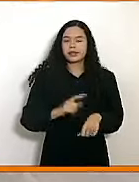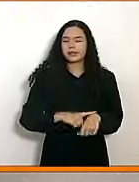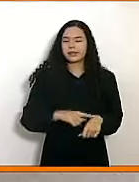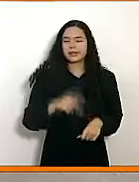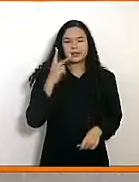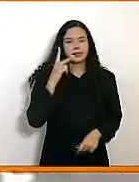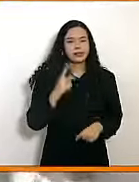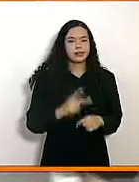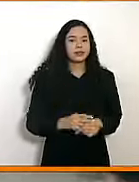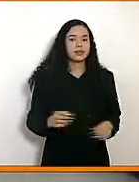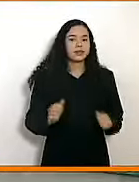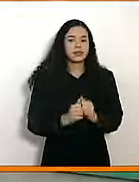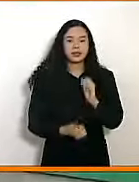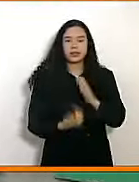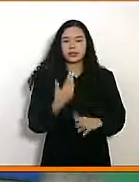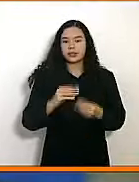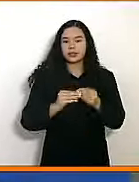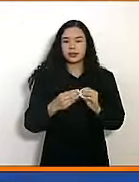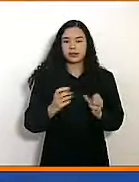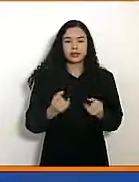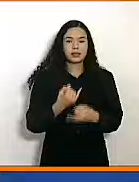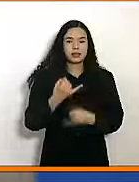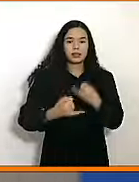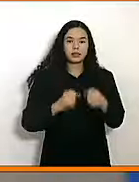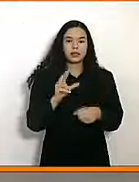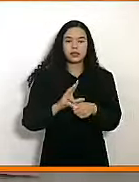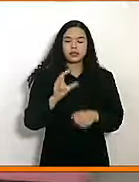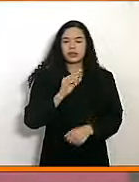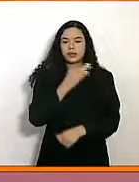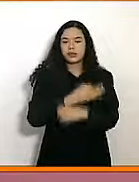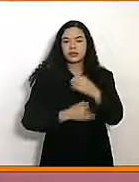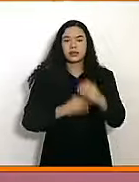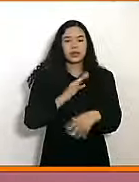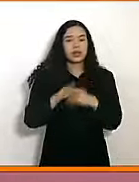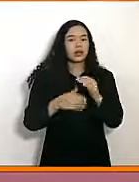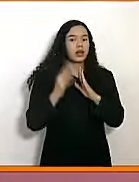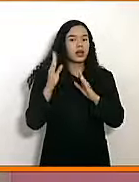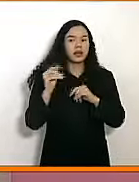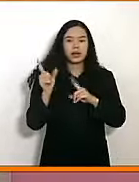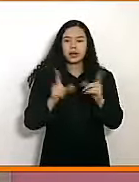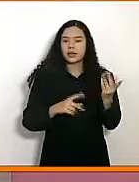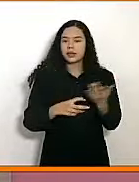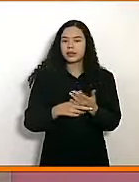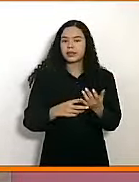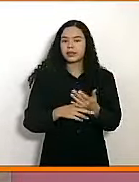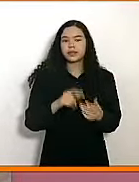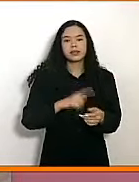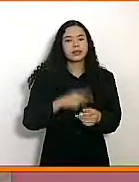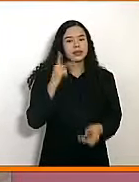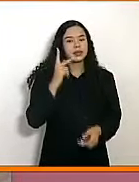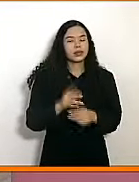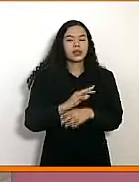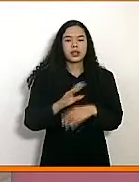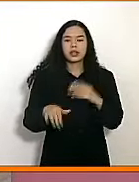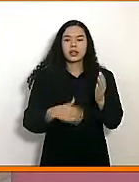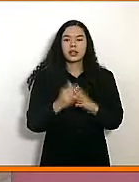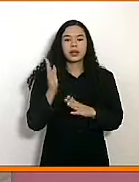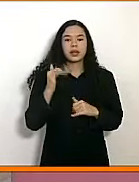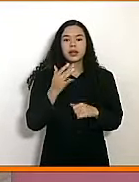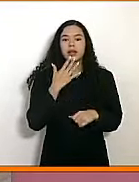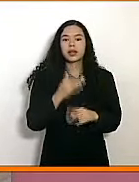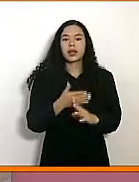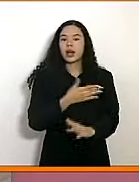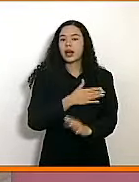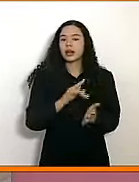vamos a conocer el número seleccionado para Juga 3 en esta tarde. Espero que estés listo para conocer el número ganador, así que te deseo muchísima suerte.